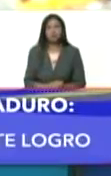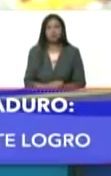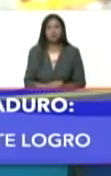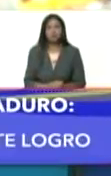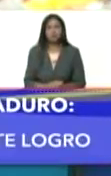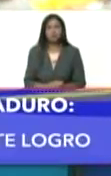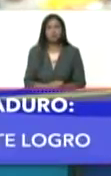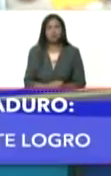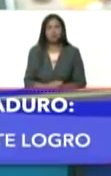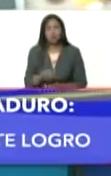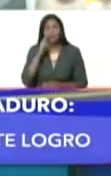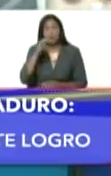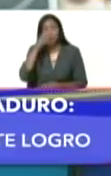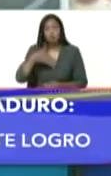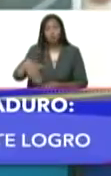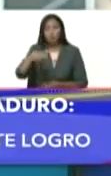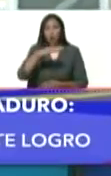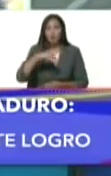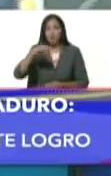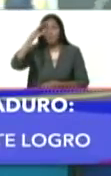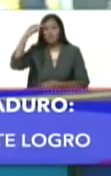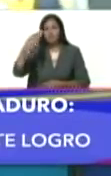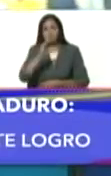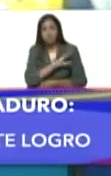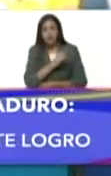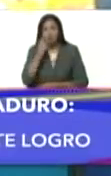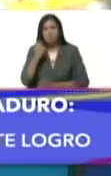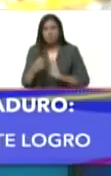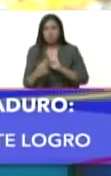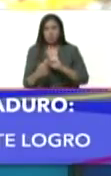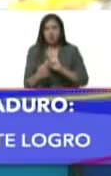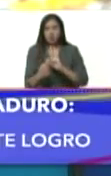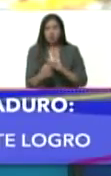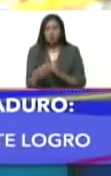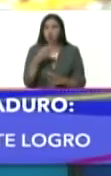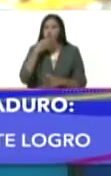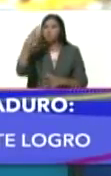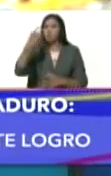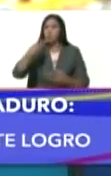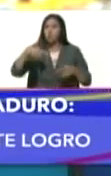Allá está el pueblo miliciano, míralo, con sus consignas.